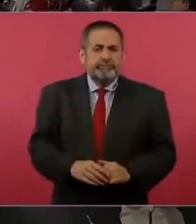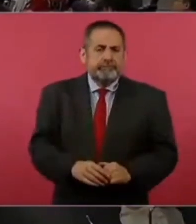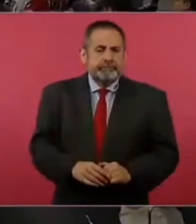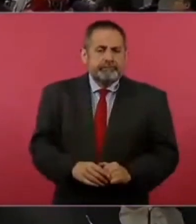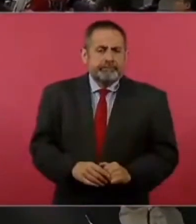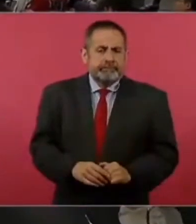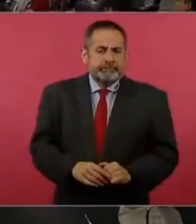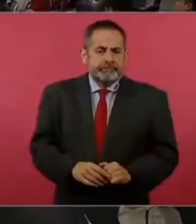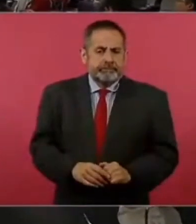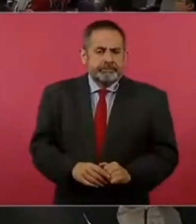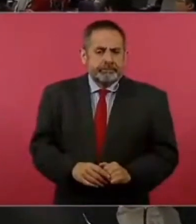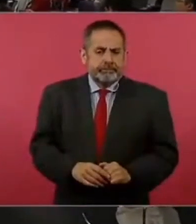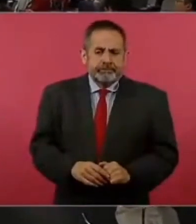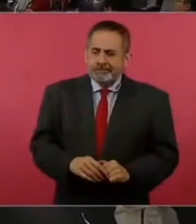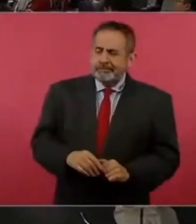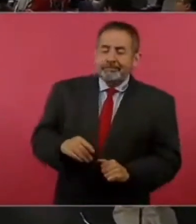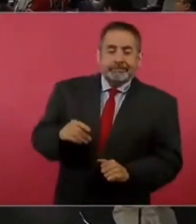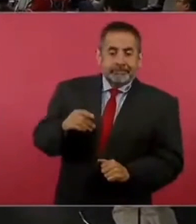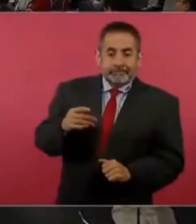maltrato